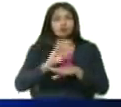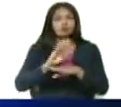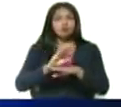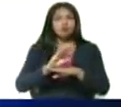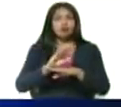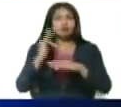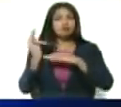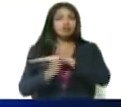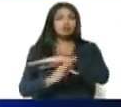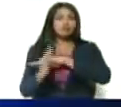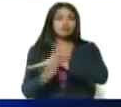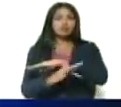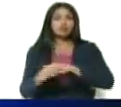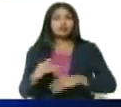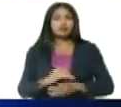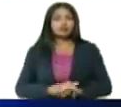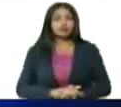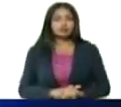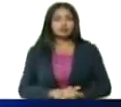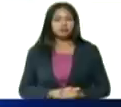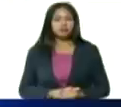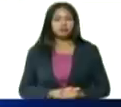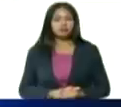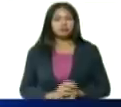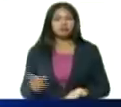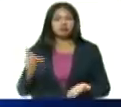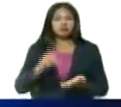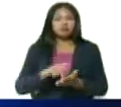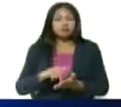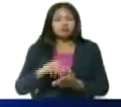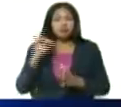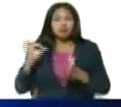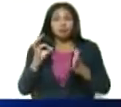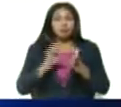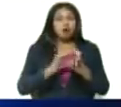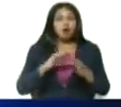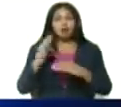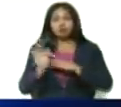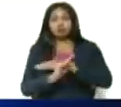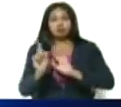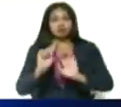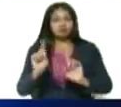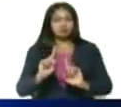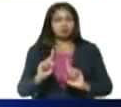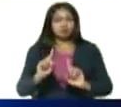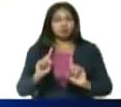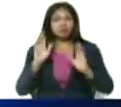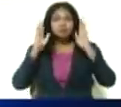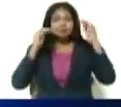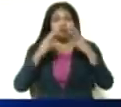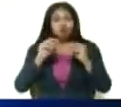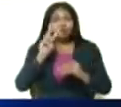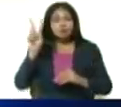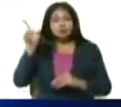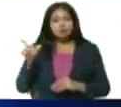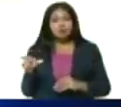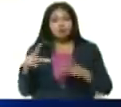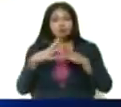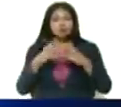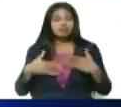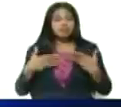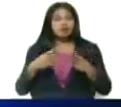de la frontera para que no entre el virus por la frontera, para atender a todos los venezolanos, darle toda la